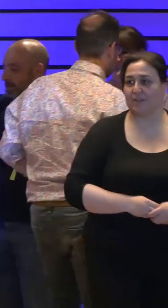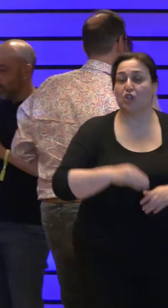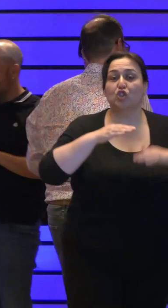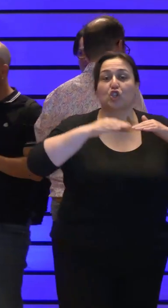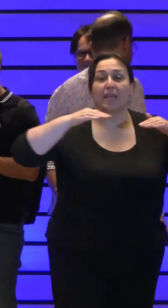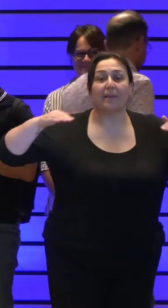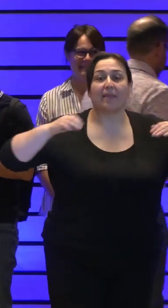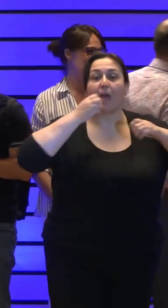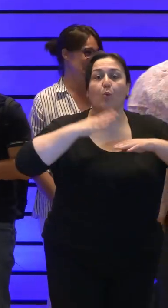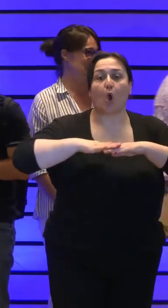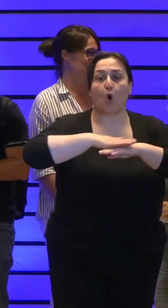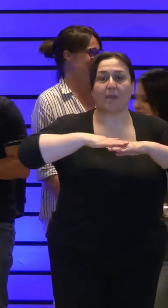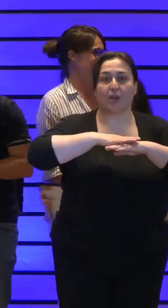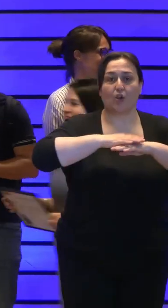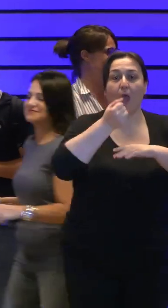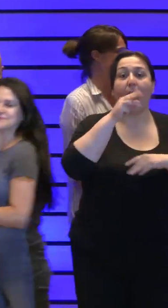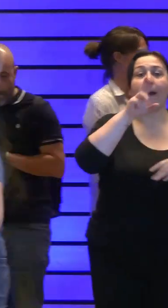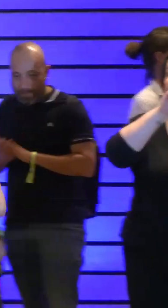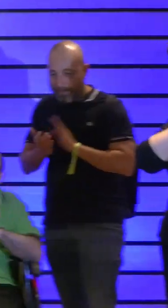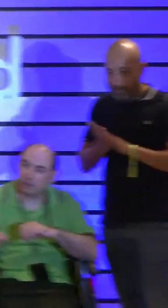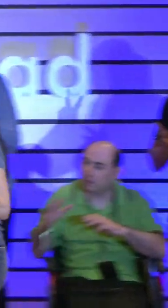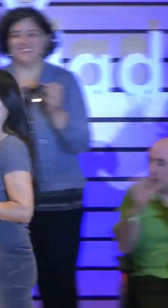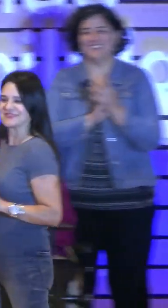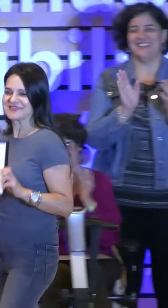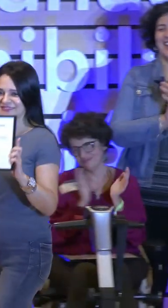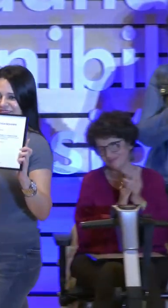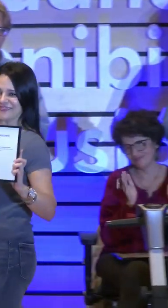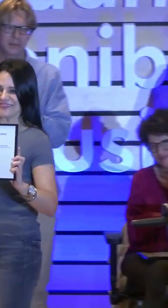Sostenibilidad y buen gobierno, de APROSU.